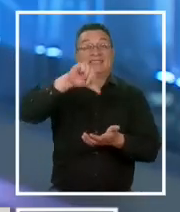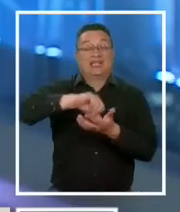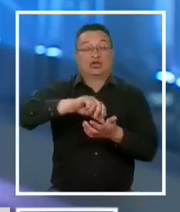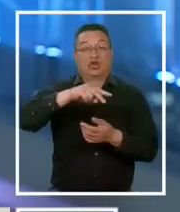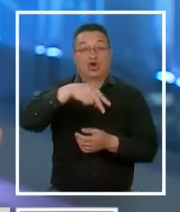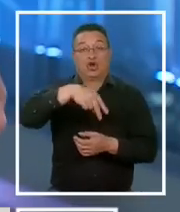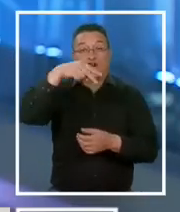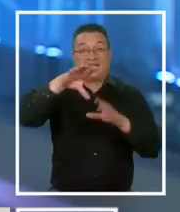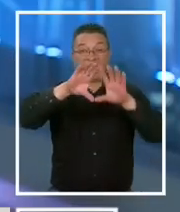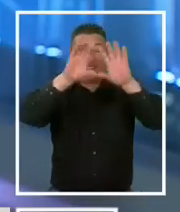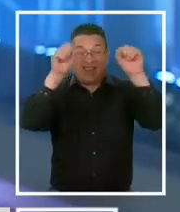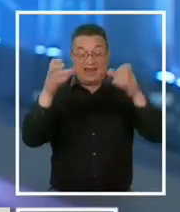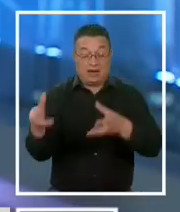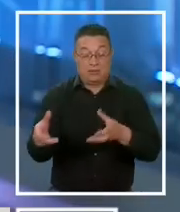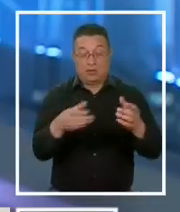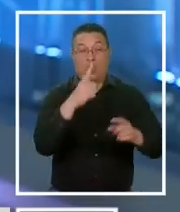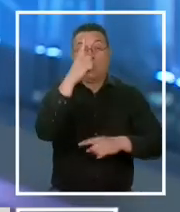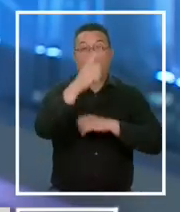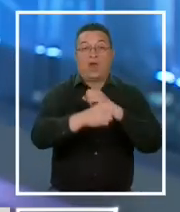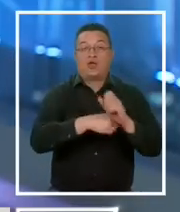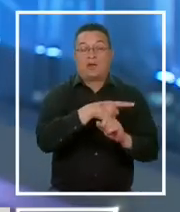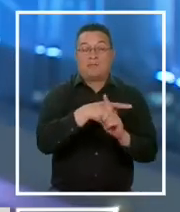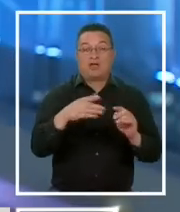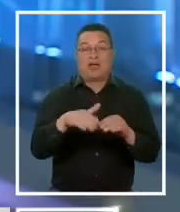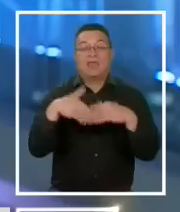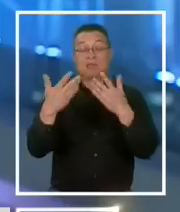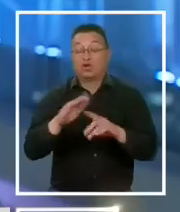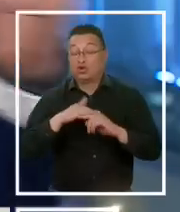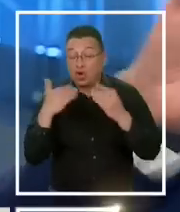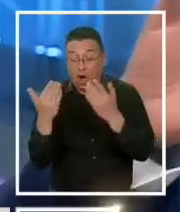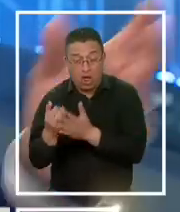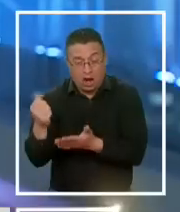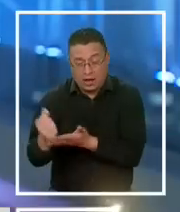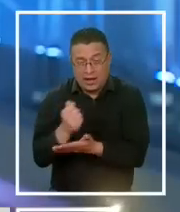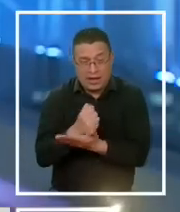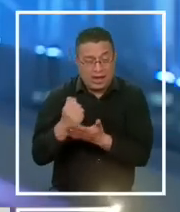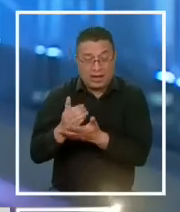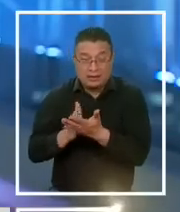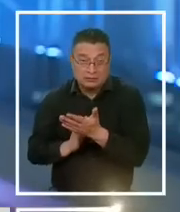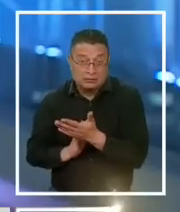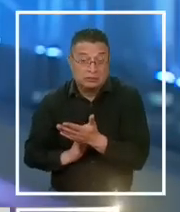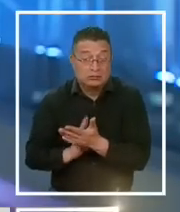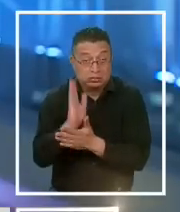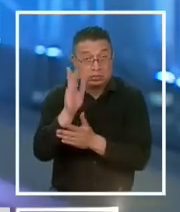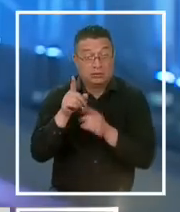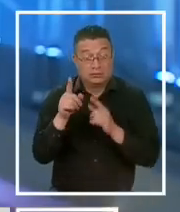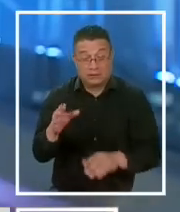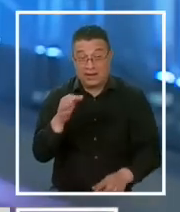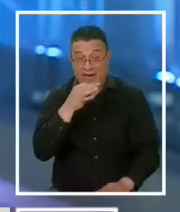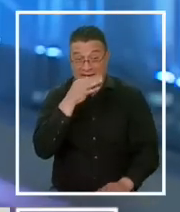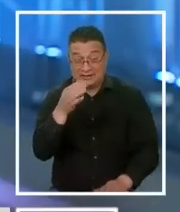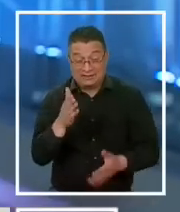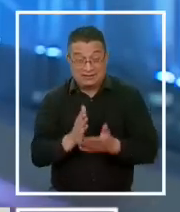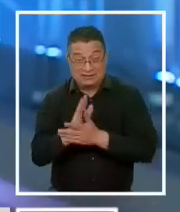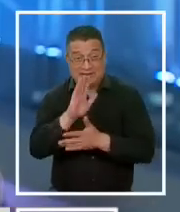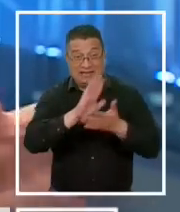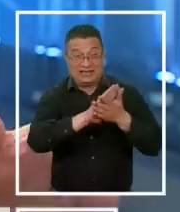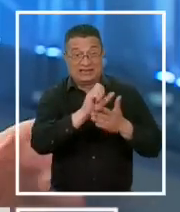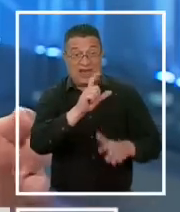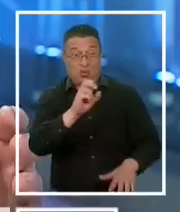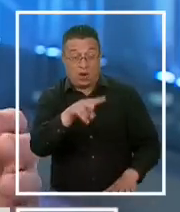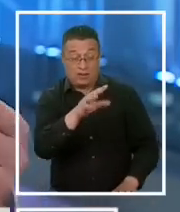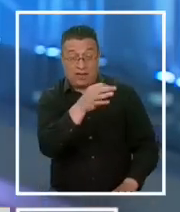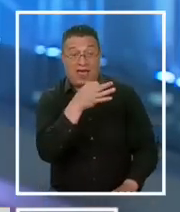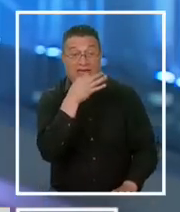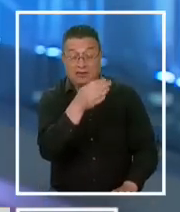Norte un año y medio después por lo tanto todas las diligencias iniciales que me imagino que son las que hace referencia al fiscal chaguan que son las diferencias